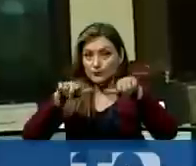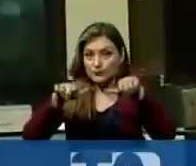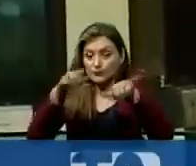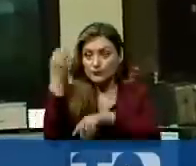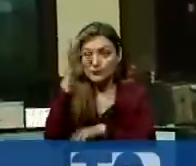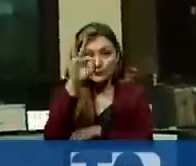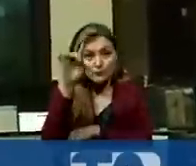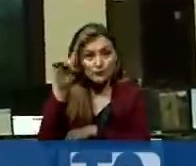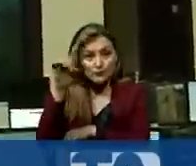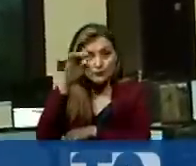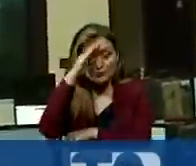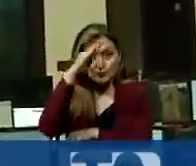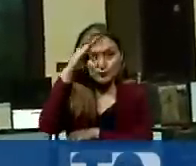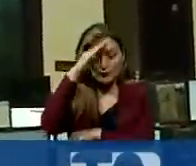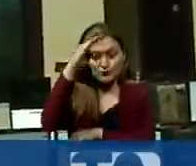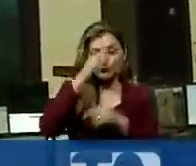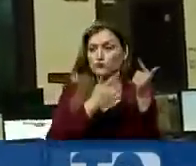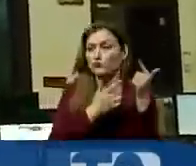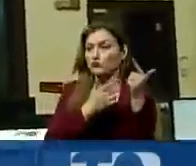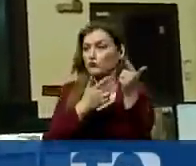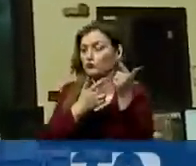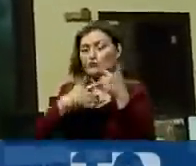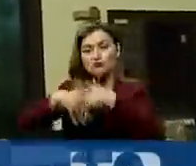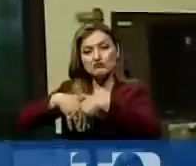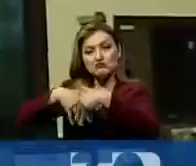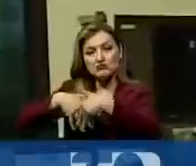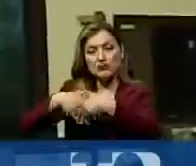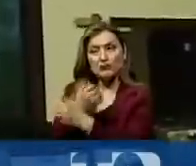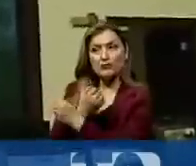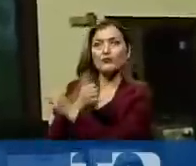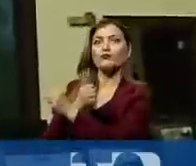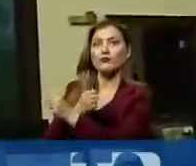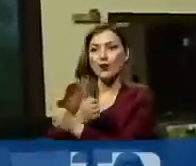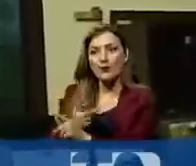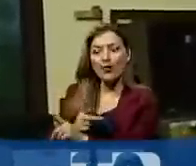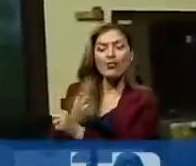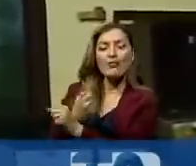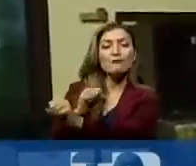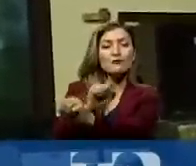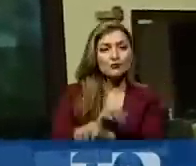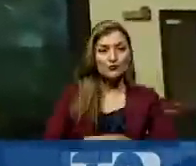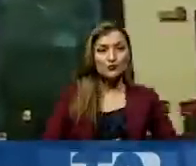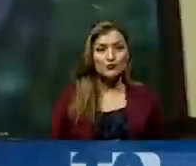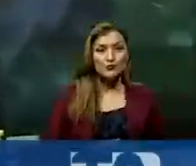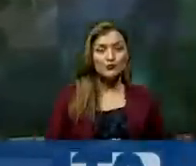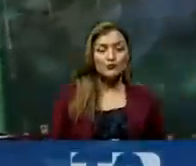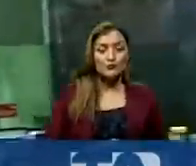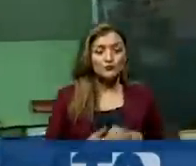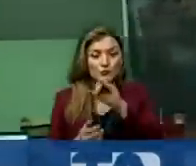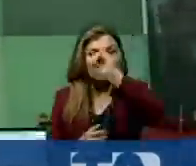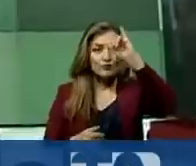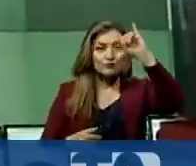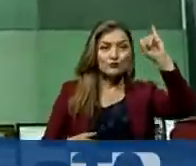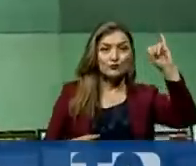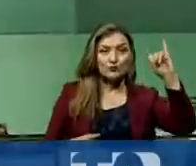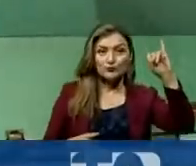la fuerza pública para prevenir alguna eventualidad si vamos un poco más hacia la izquierda tenemos en la